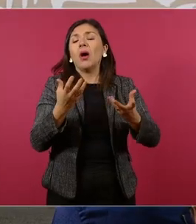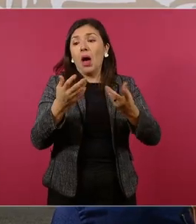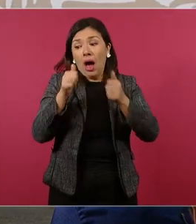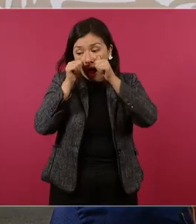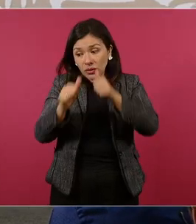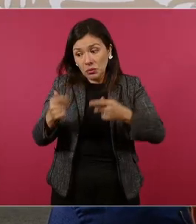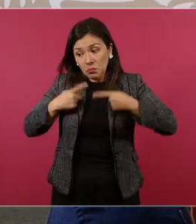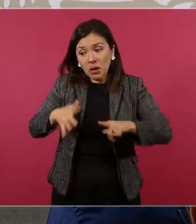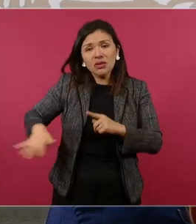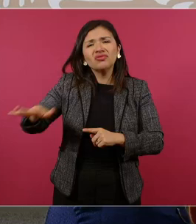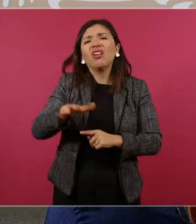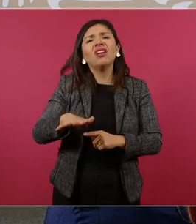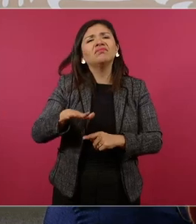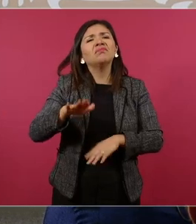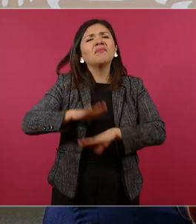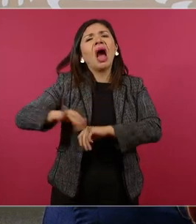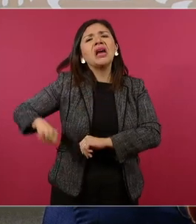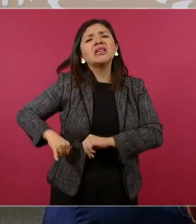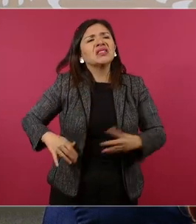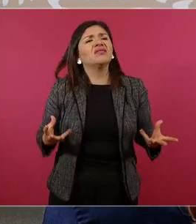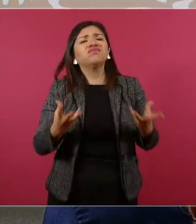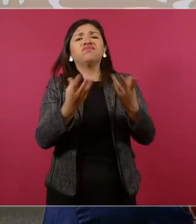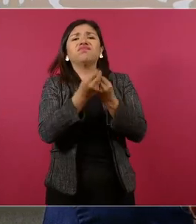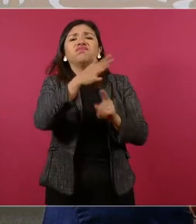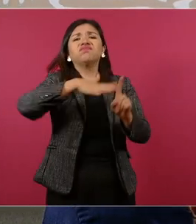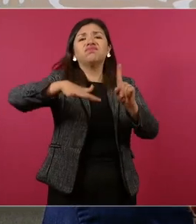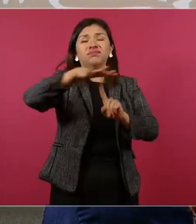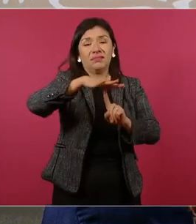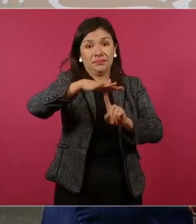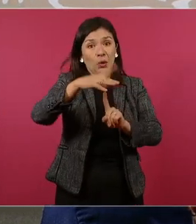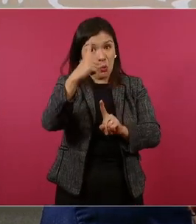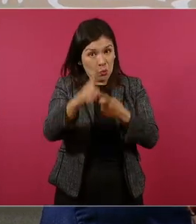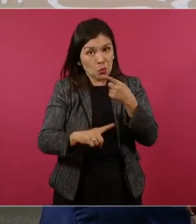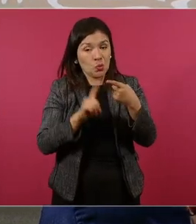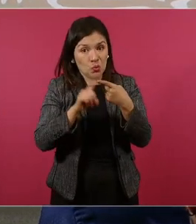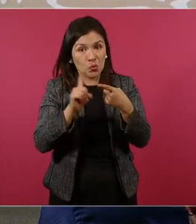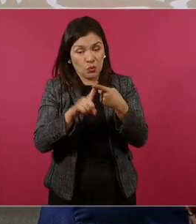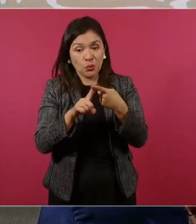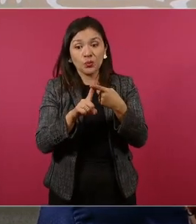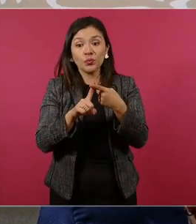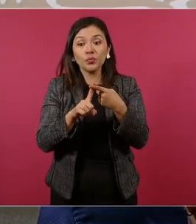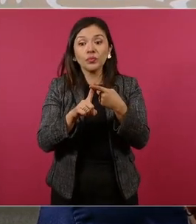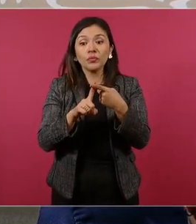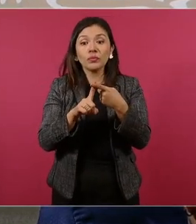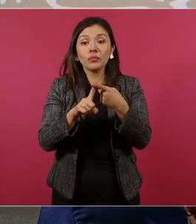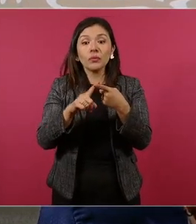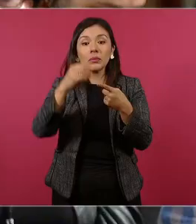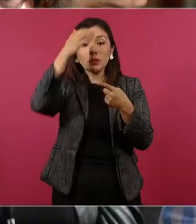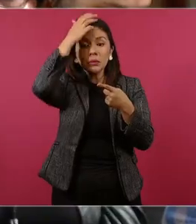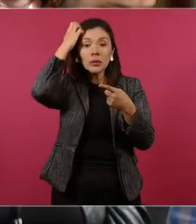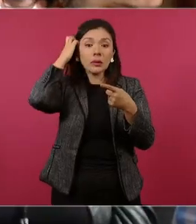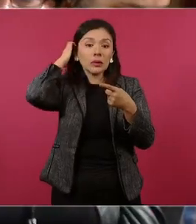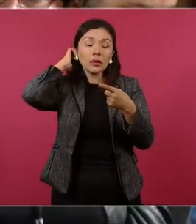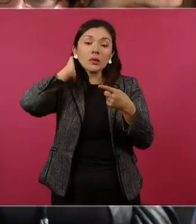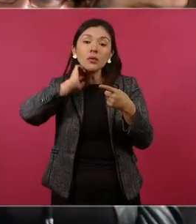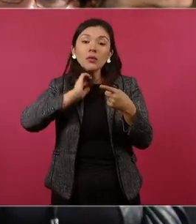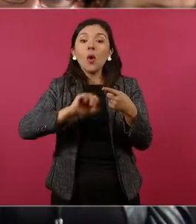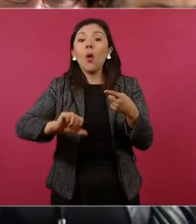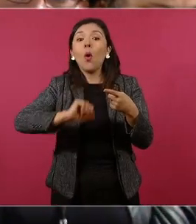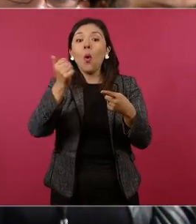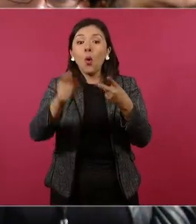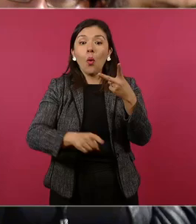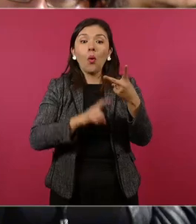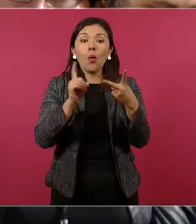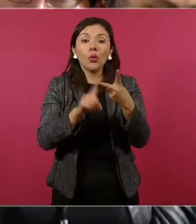pueblo Bueno ese es uno es de casos de impunidad el otro eh